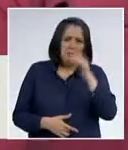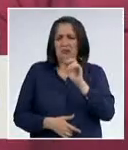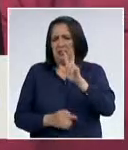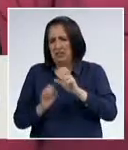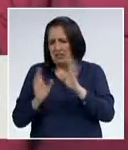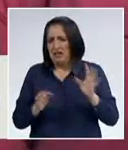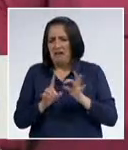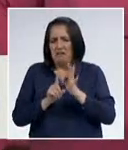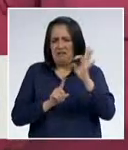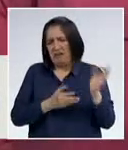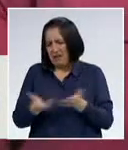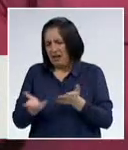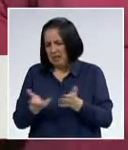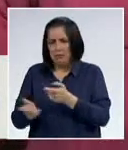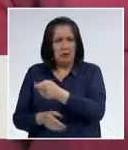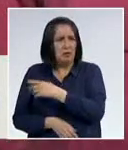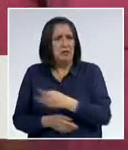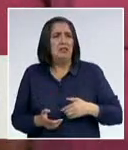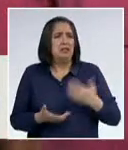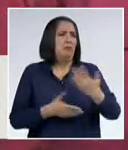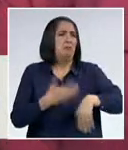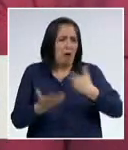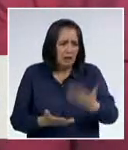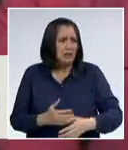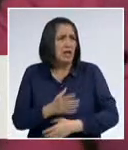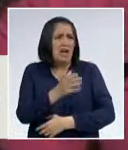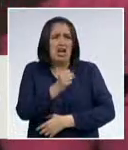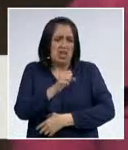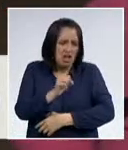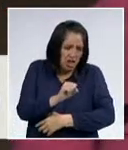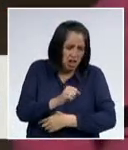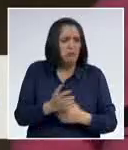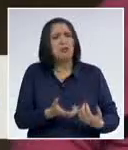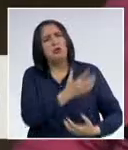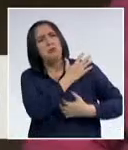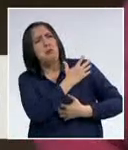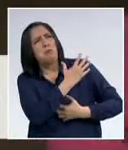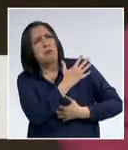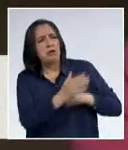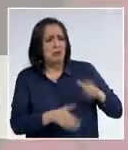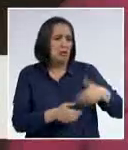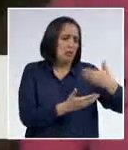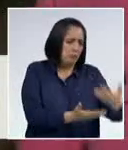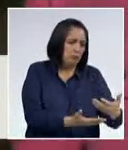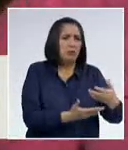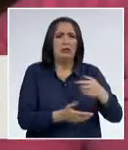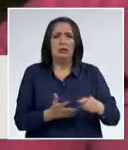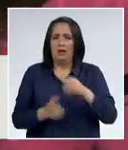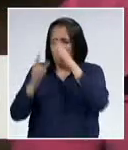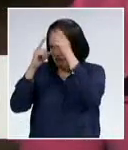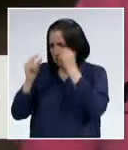fiebre. Y ella le ha dado leche al bebé y dice que le hizo botar un chanchito y después le echó en su coche. La enfermera también